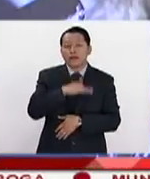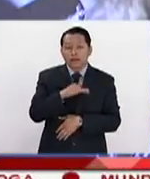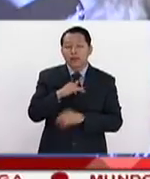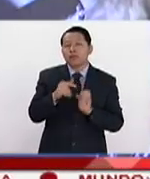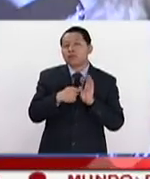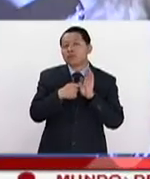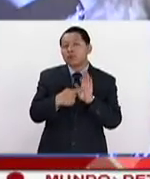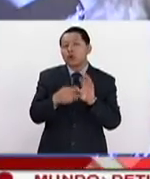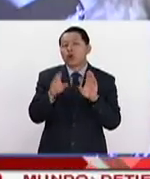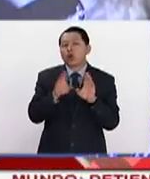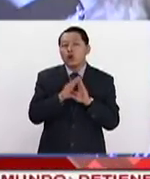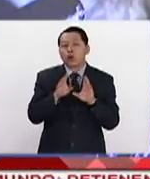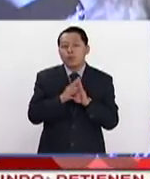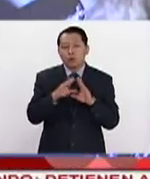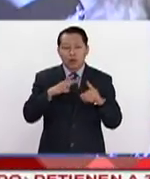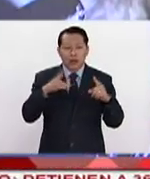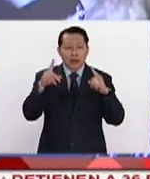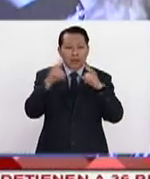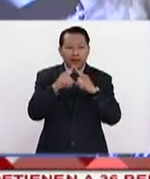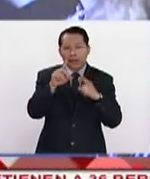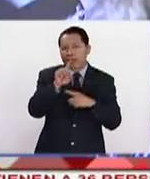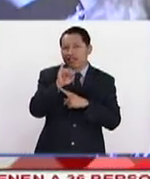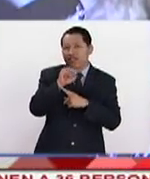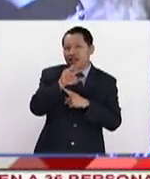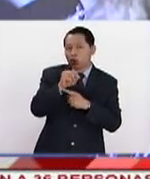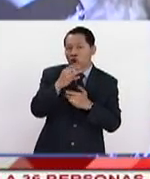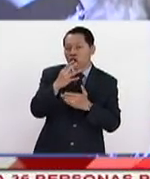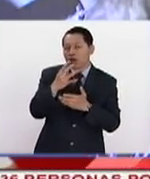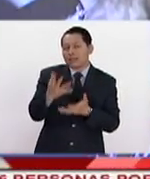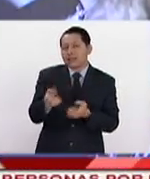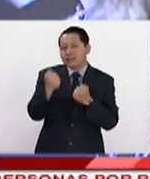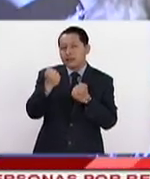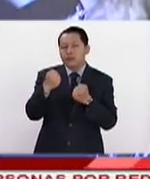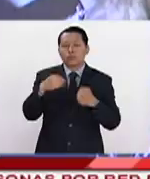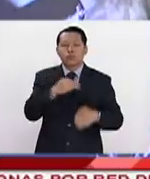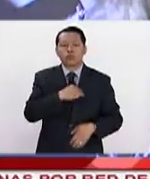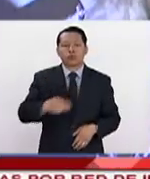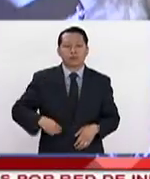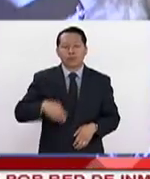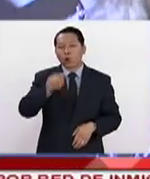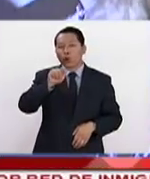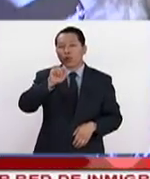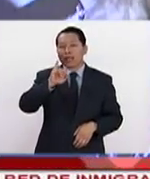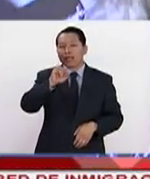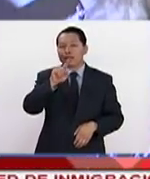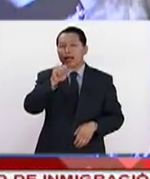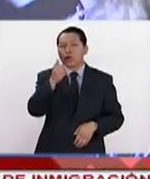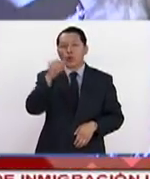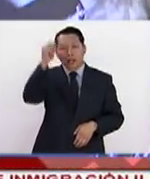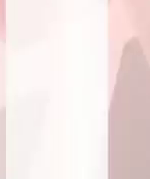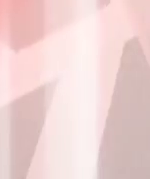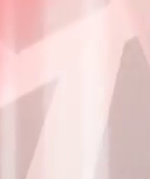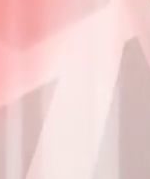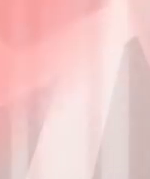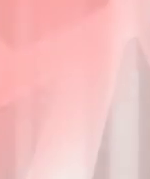se retrata la parroquia del Divino Salvador. Esta se encuentra ubicada en el municipio de Tizayuca, Hidalgo.